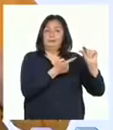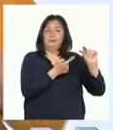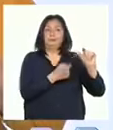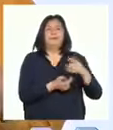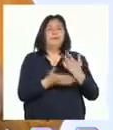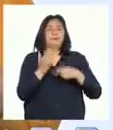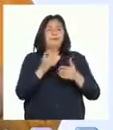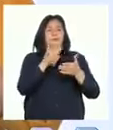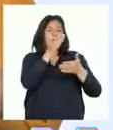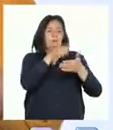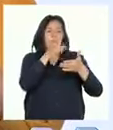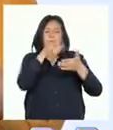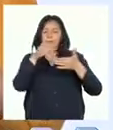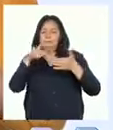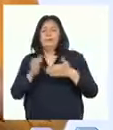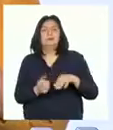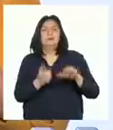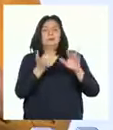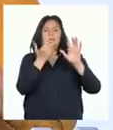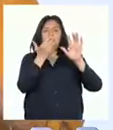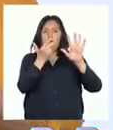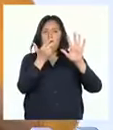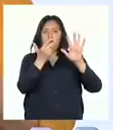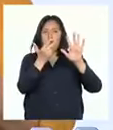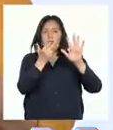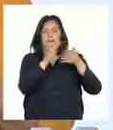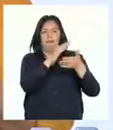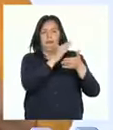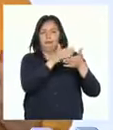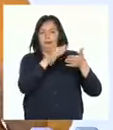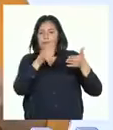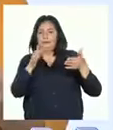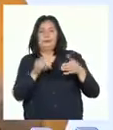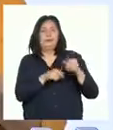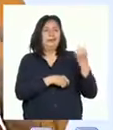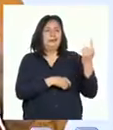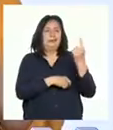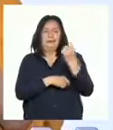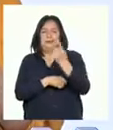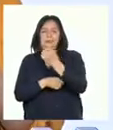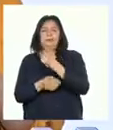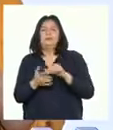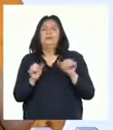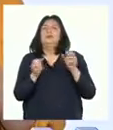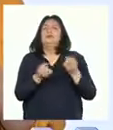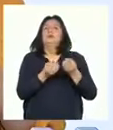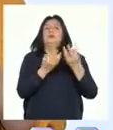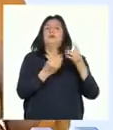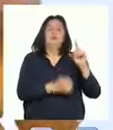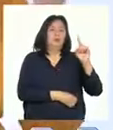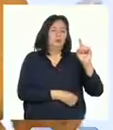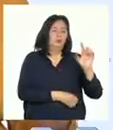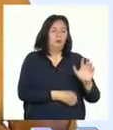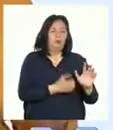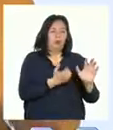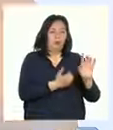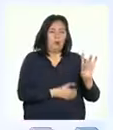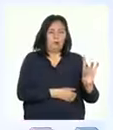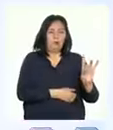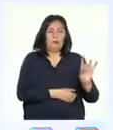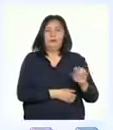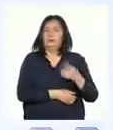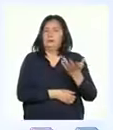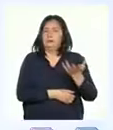y dividirlo en 8 partes iguales. Cada una de esas partes equivale a 1/8 de